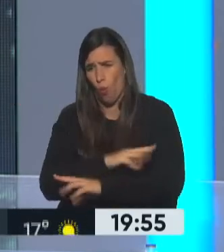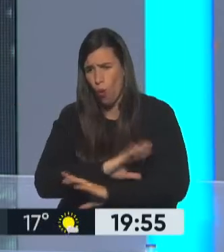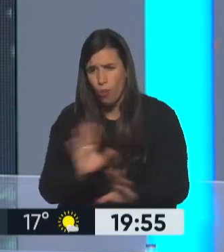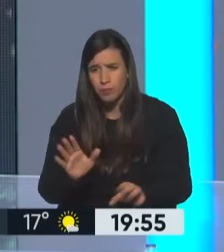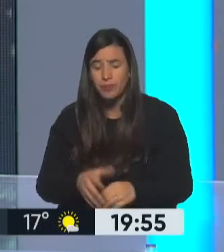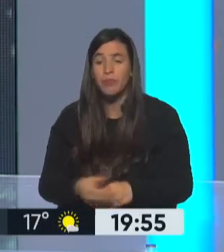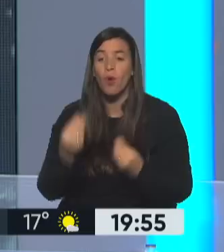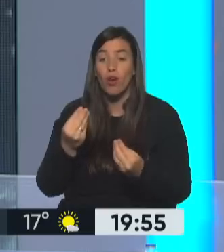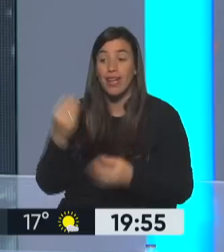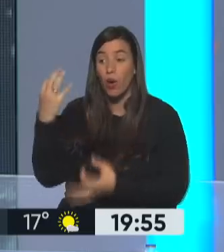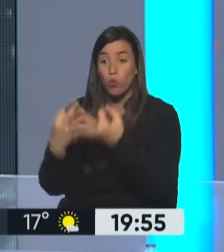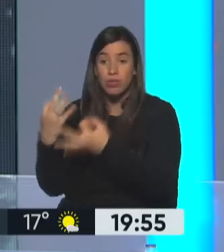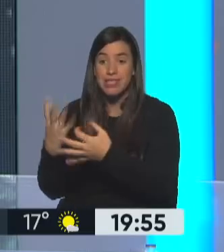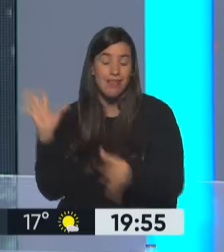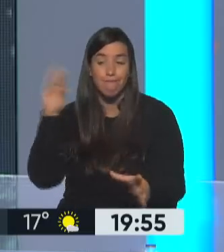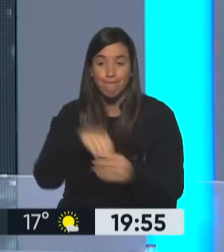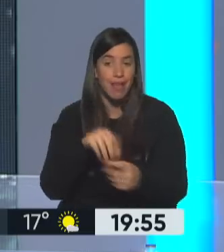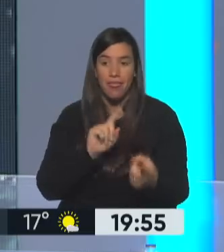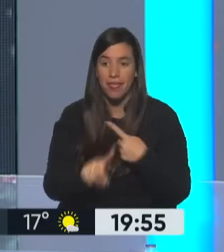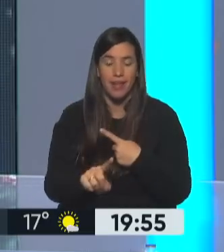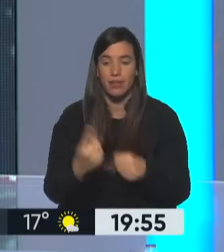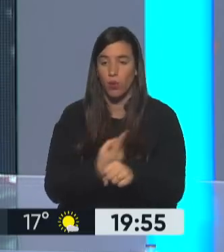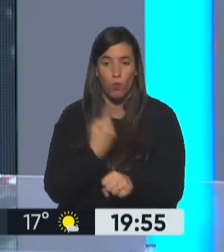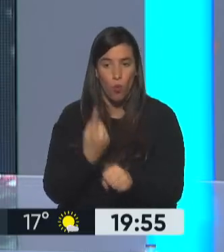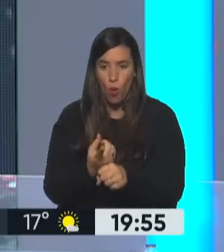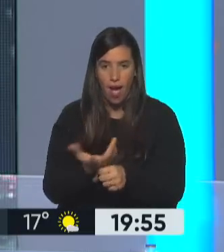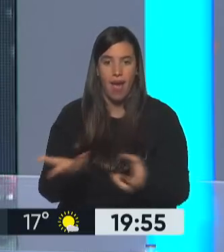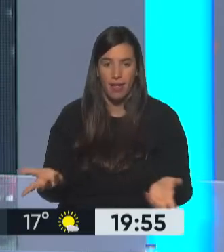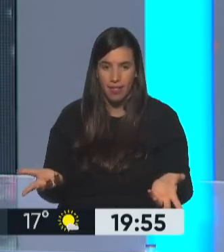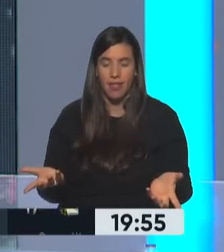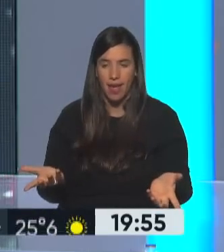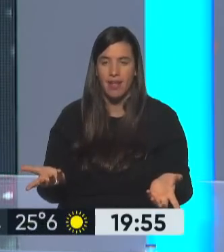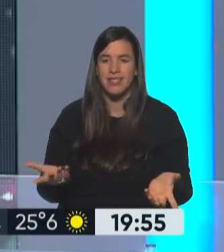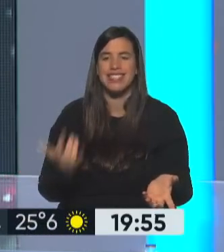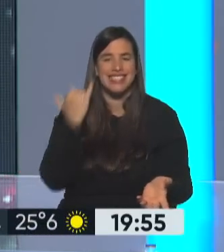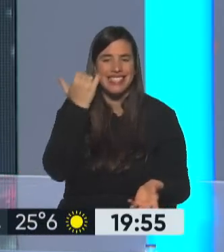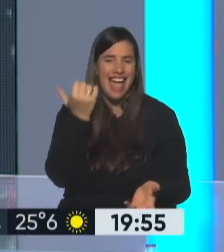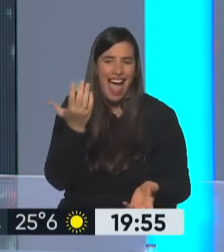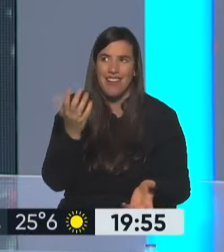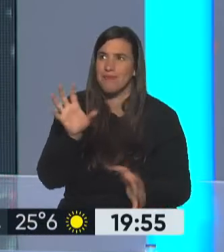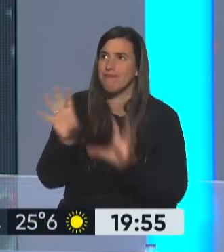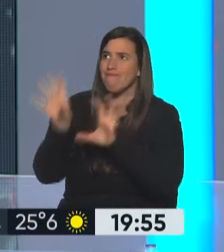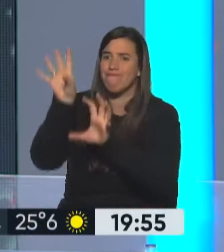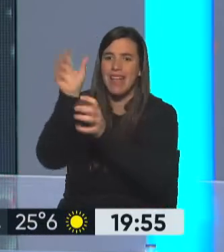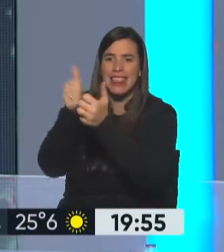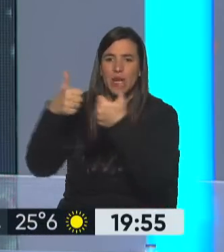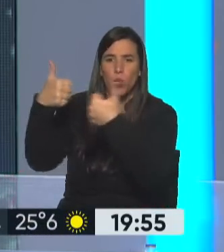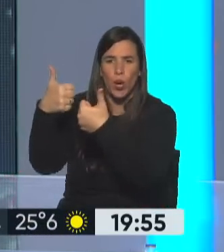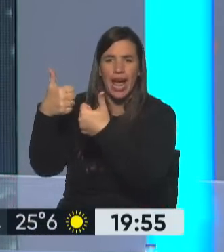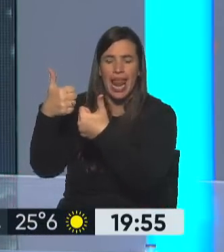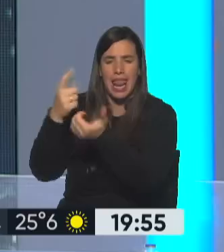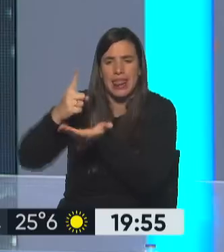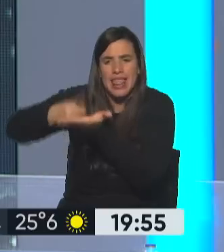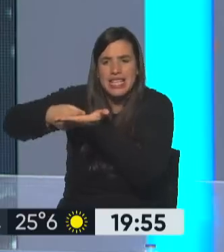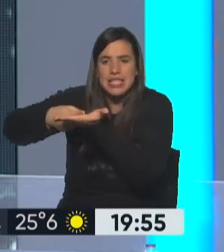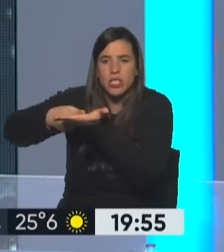directa cuando hay una decisión de un tribunal provincial que habilita la boleta